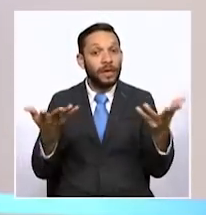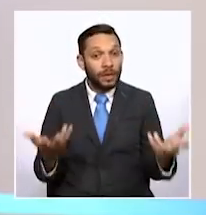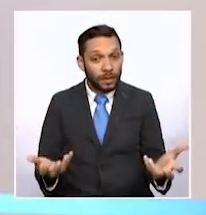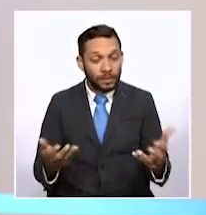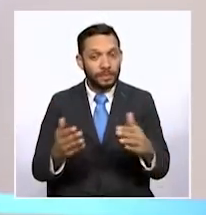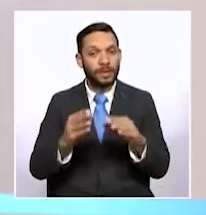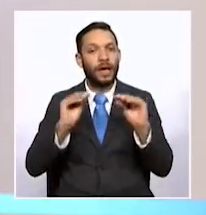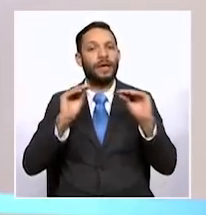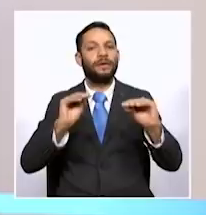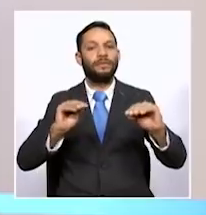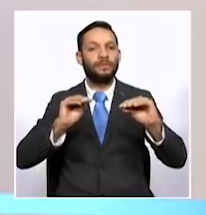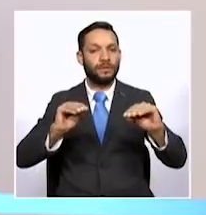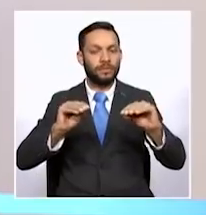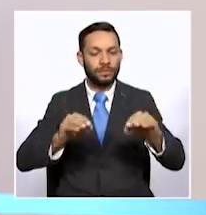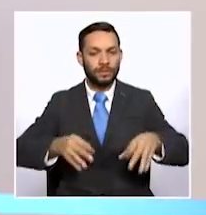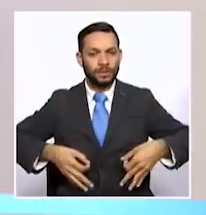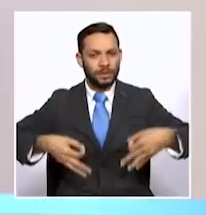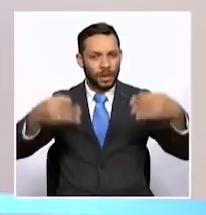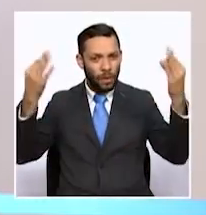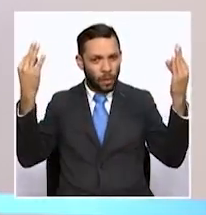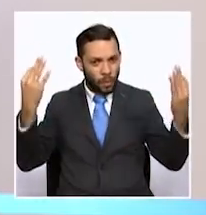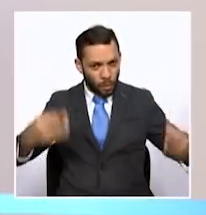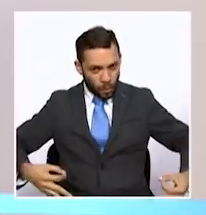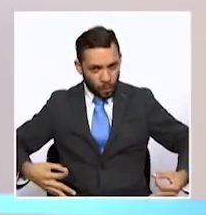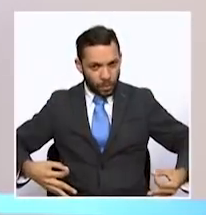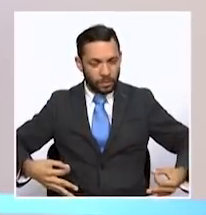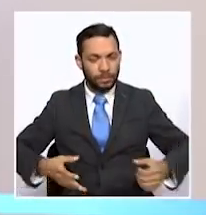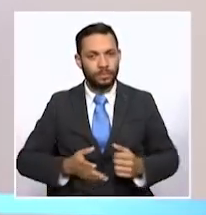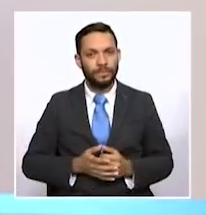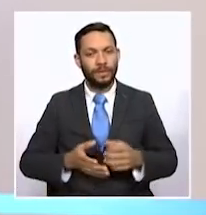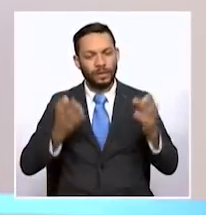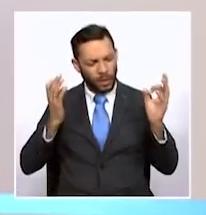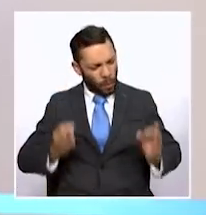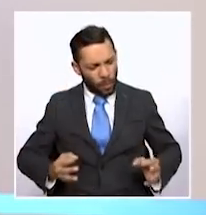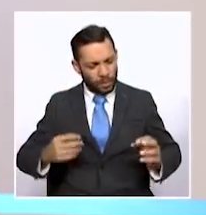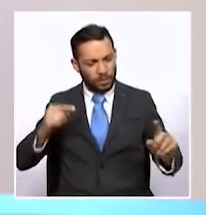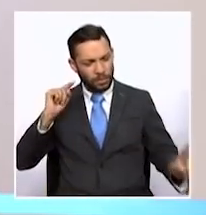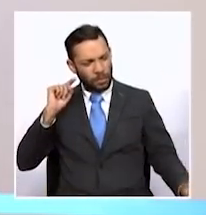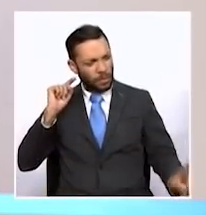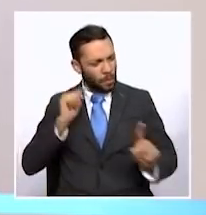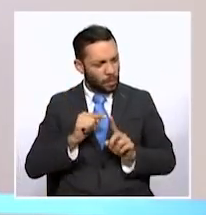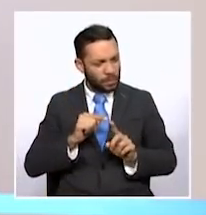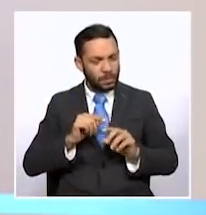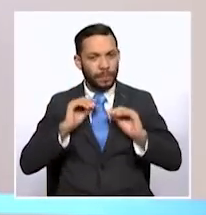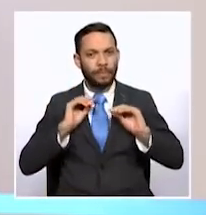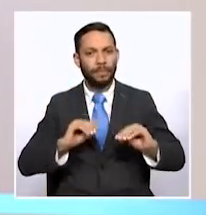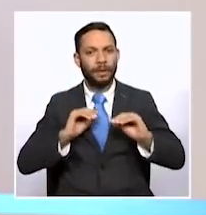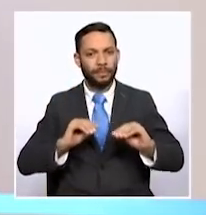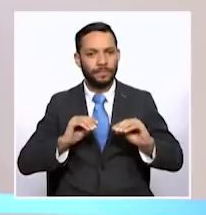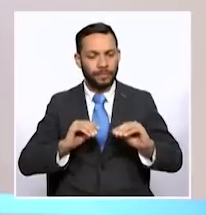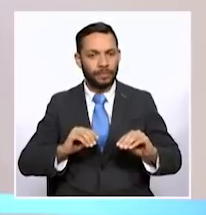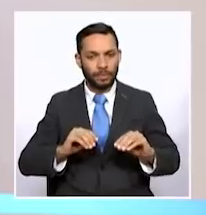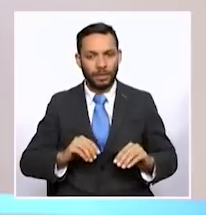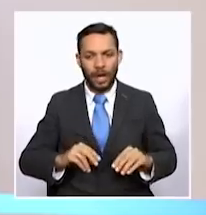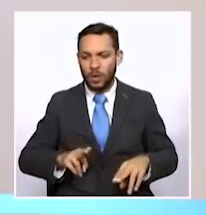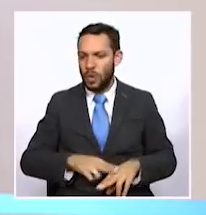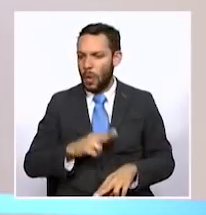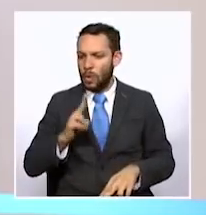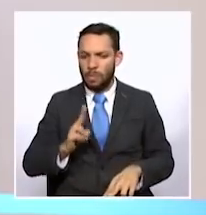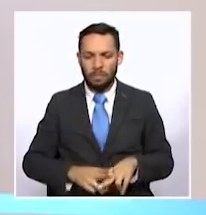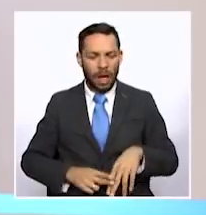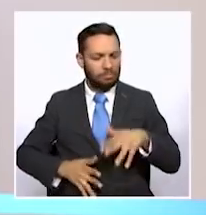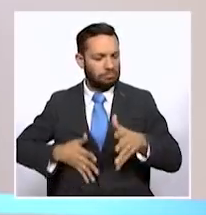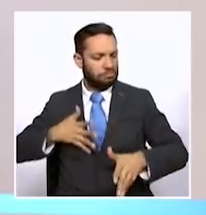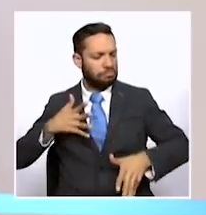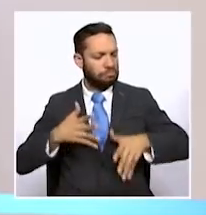ustedes que definitivamente nuestro propósito es hacer esto. Mire, estos programas son espontáneos. Sí. Esto es lo que sale